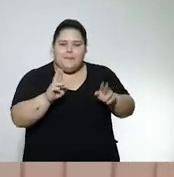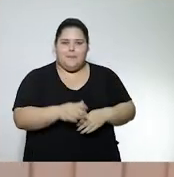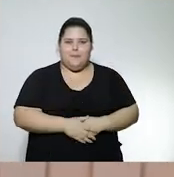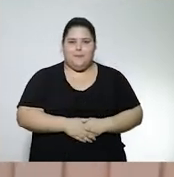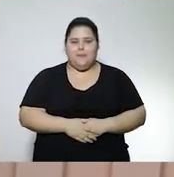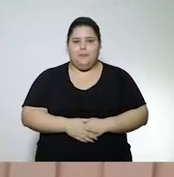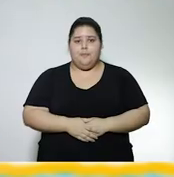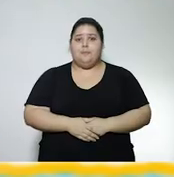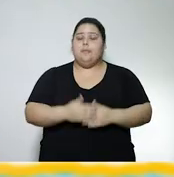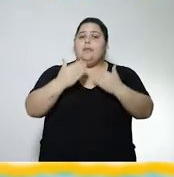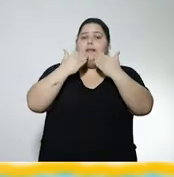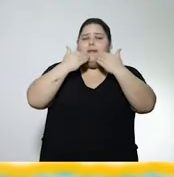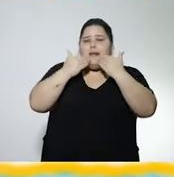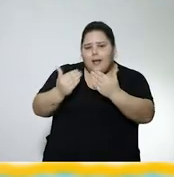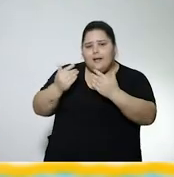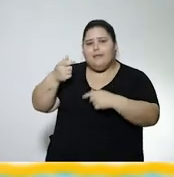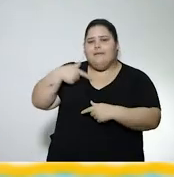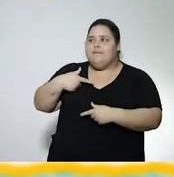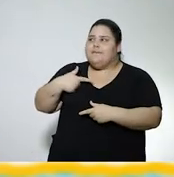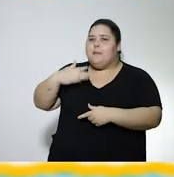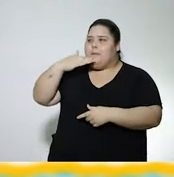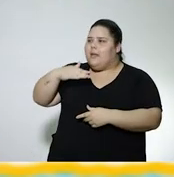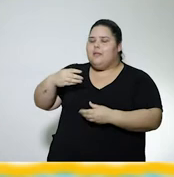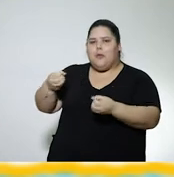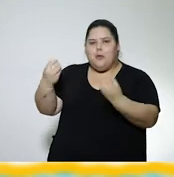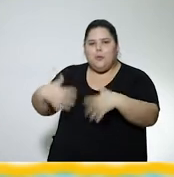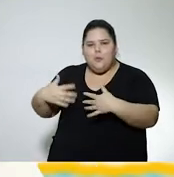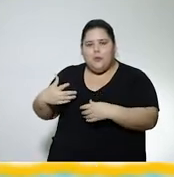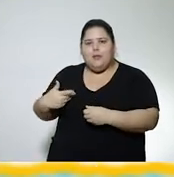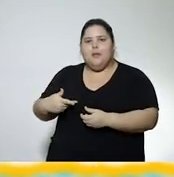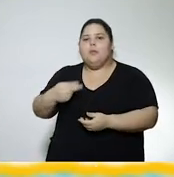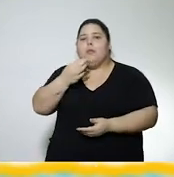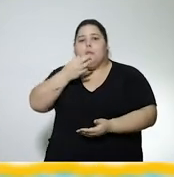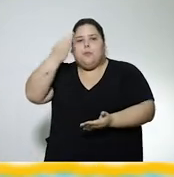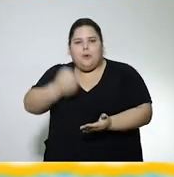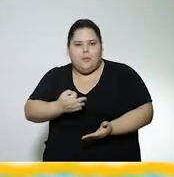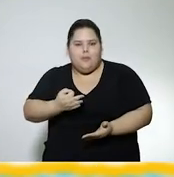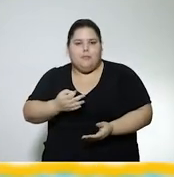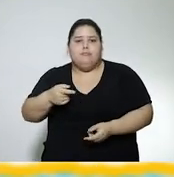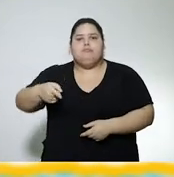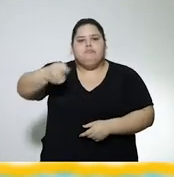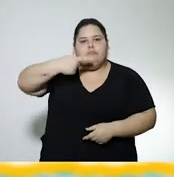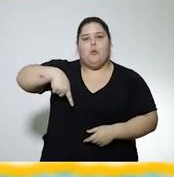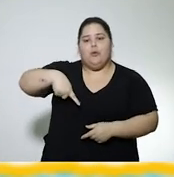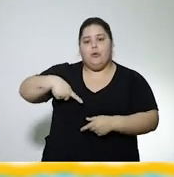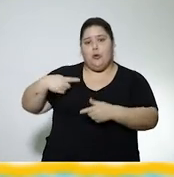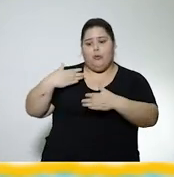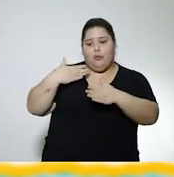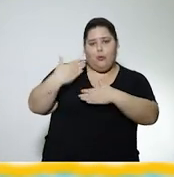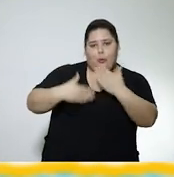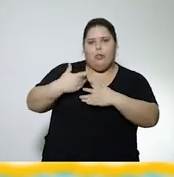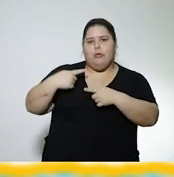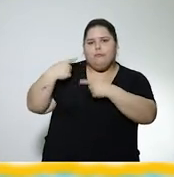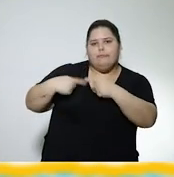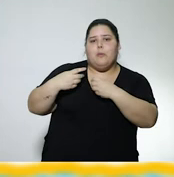pasen bien, ¿eh? Muchas gracias, Vicente. Excelente ese mensaje y prometido. Nosotros vamos